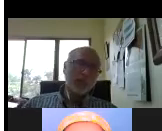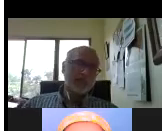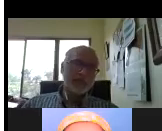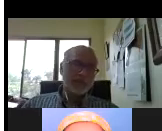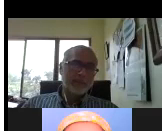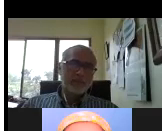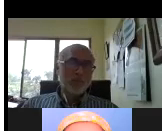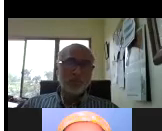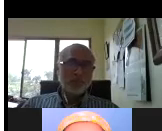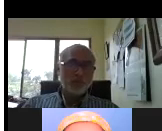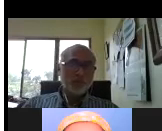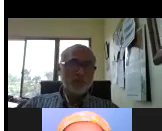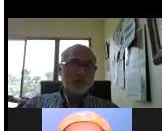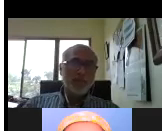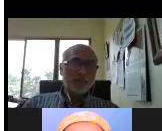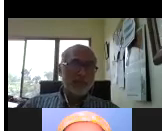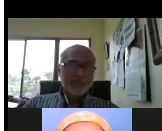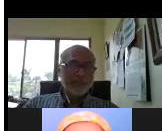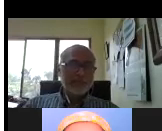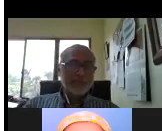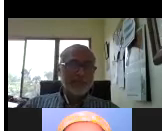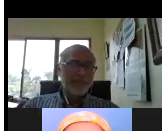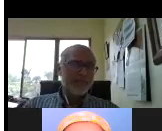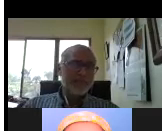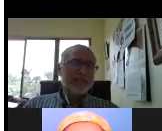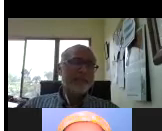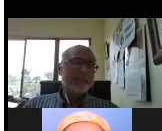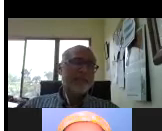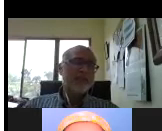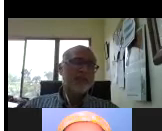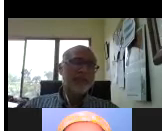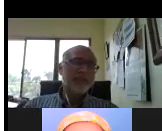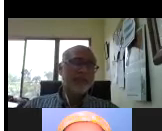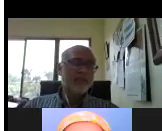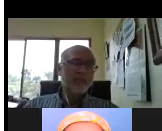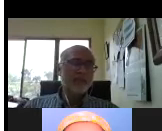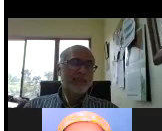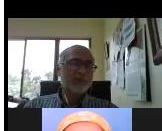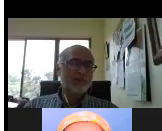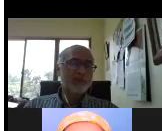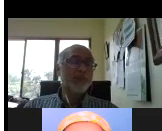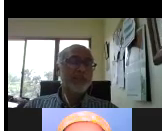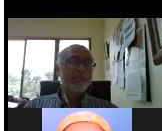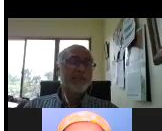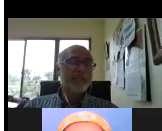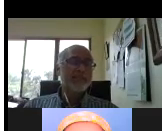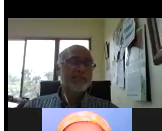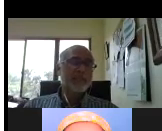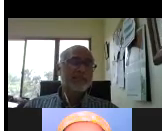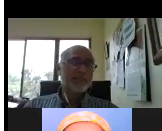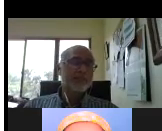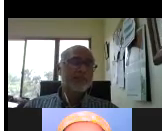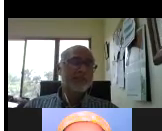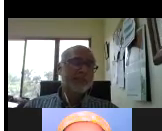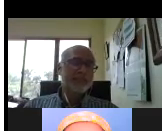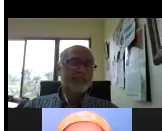usado muchos tiempos atrás. Principalmente empezaron a estudiarse lo que son las conexiones entre